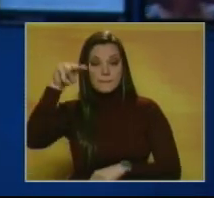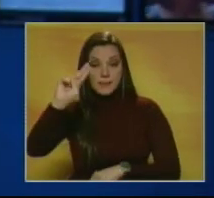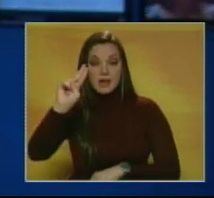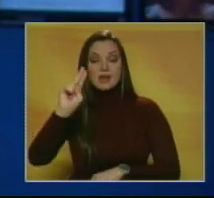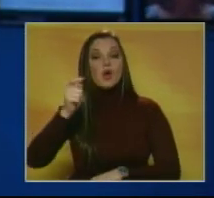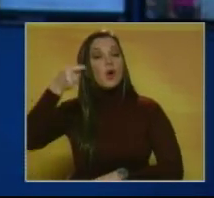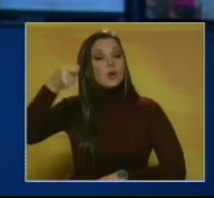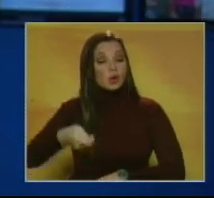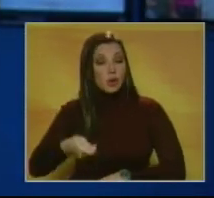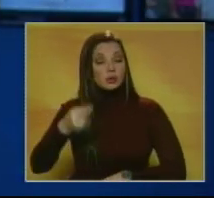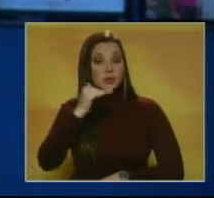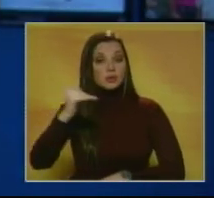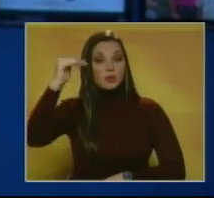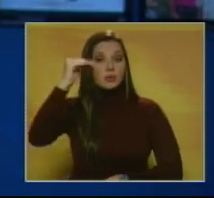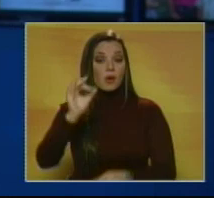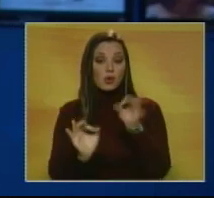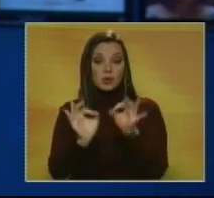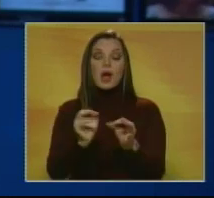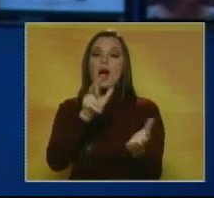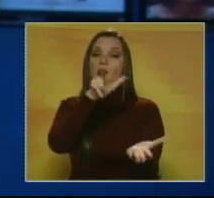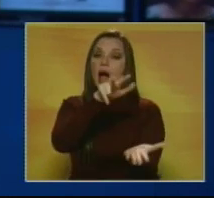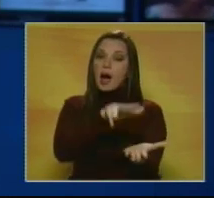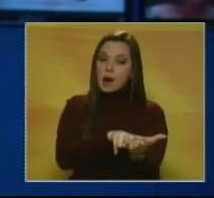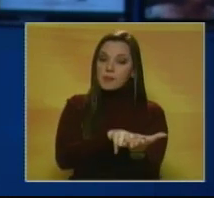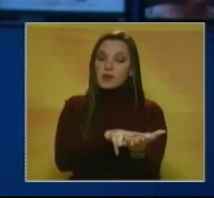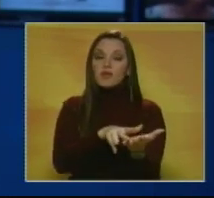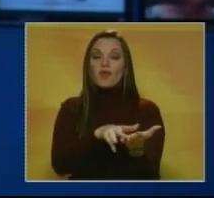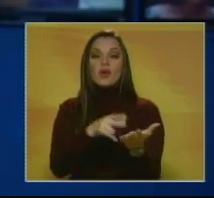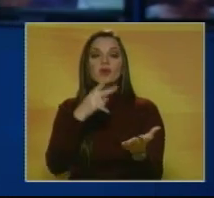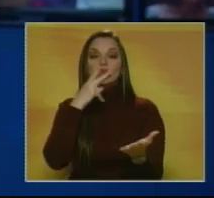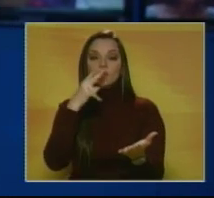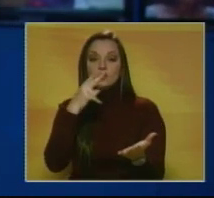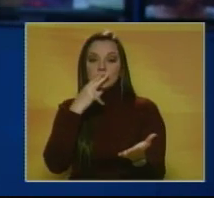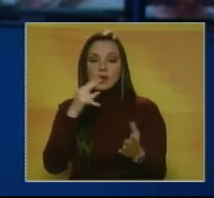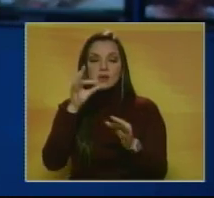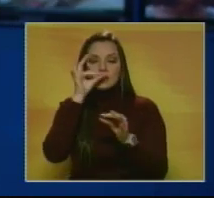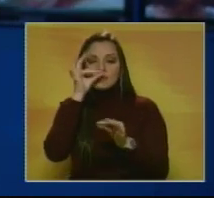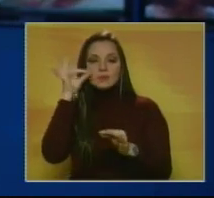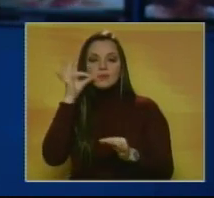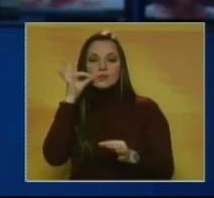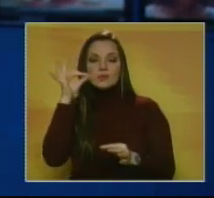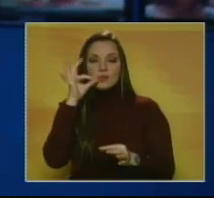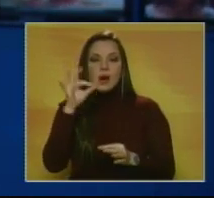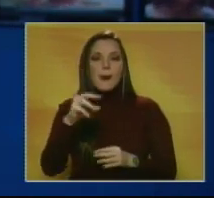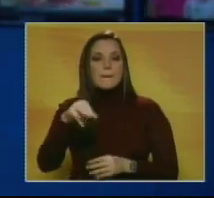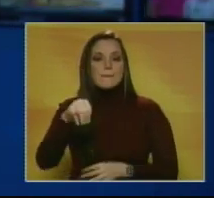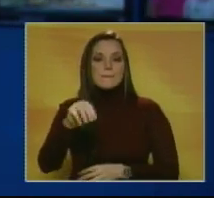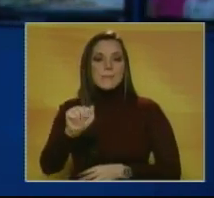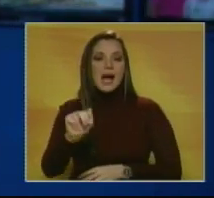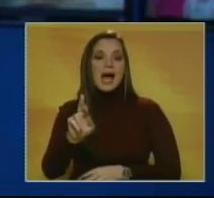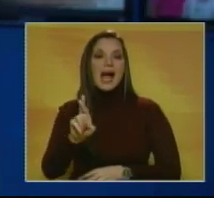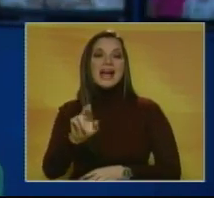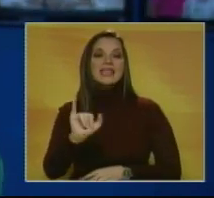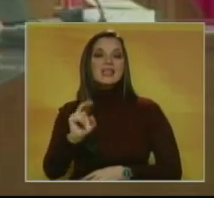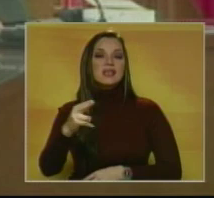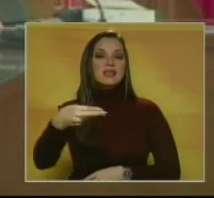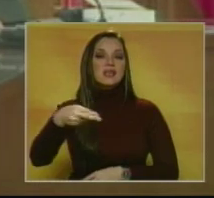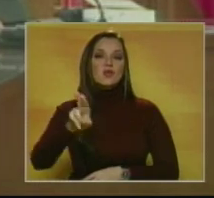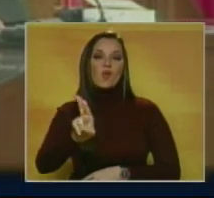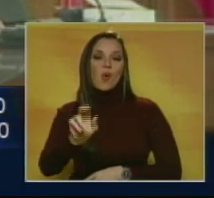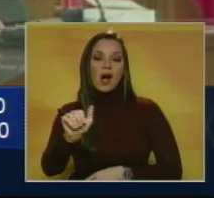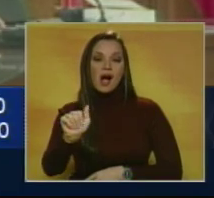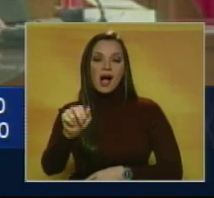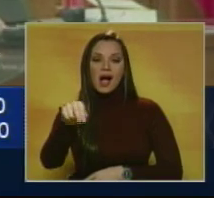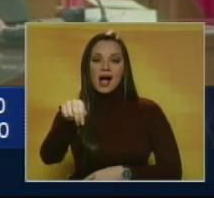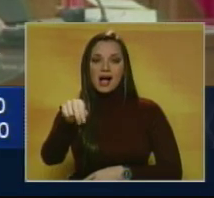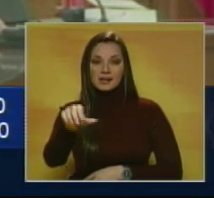Corte Suprema de Justicia aprobó el uso recreativo de la marihuana a 4 ciudadanos que solicitaron un amparo para su cultivo y consumo. El